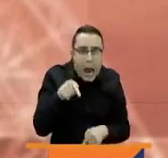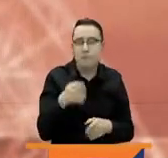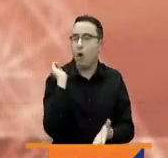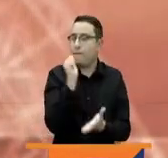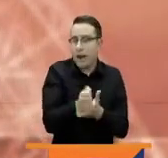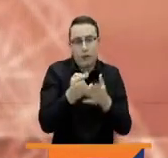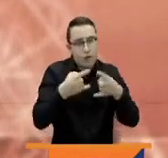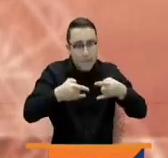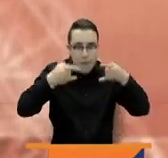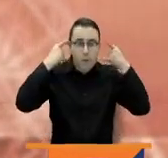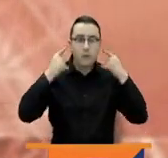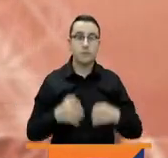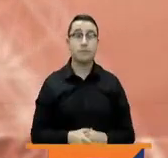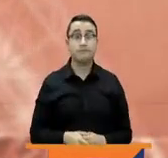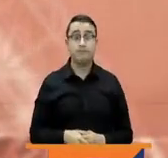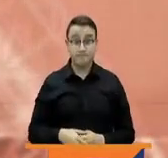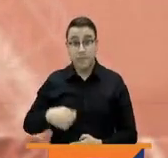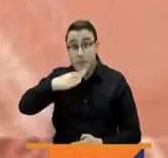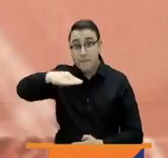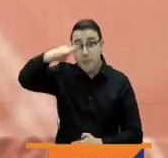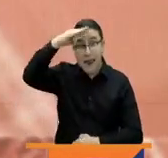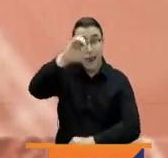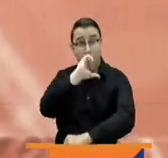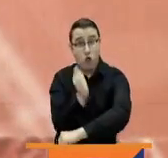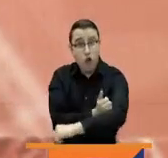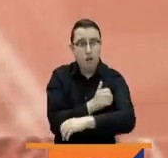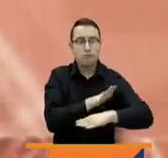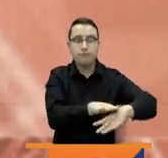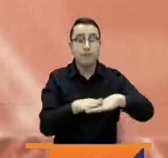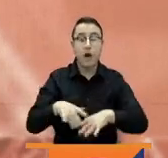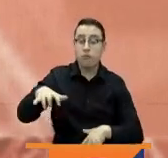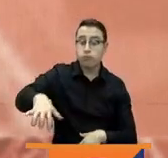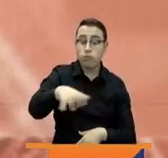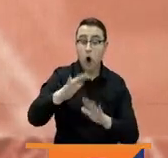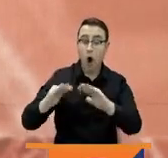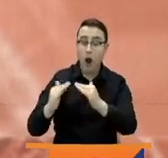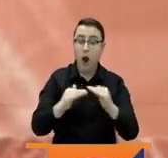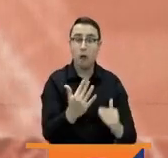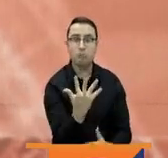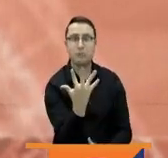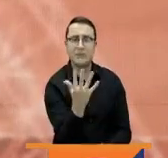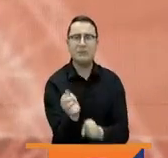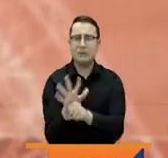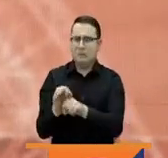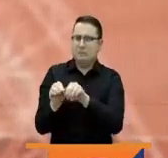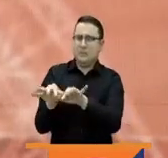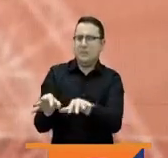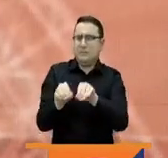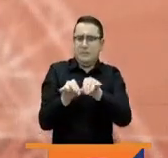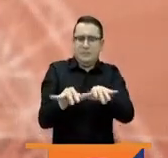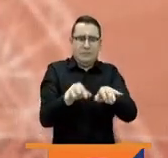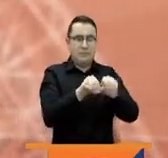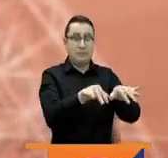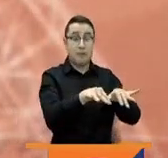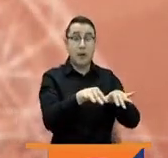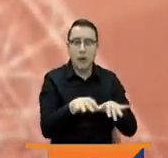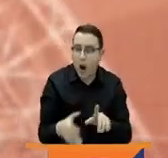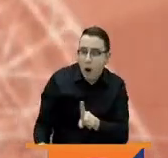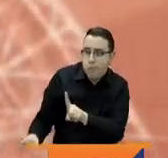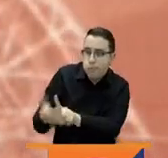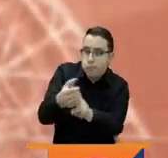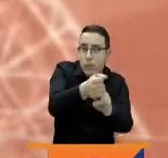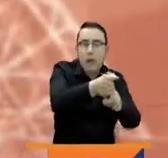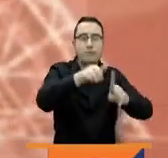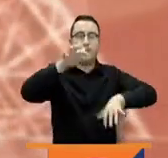salud de Medellín indicaron que en 5 colegios de la ciudad existen brotes de COVID-19. A pesar de la detección, la Secretaría de Educación aseguró que